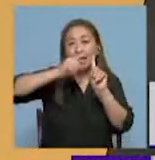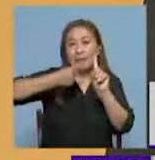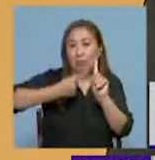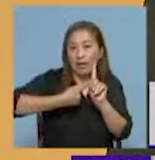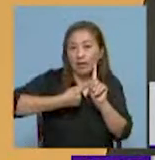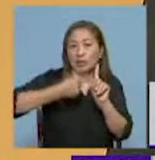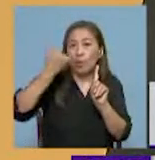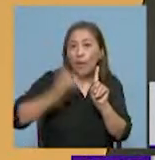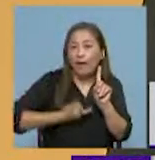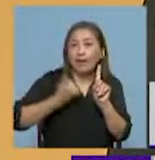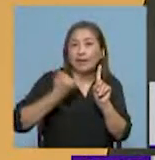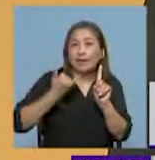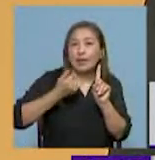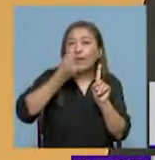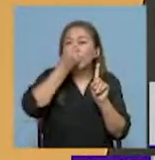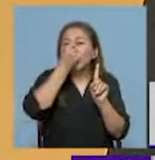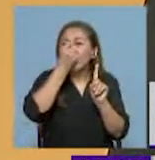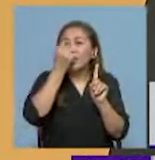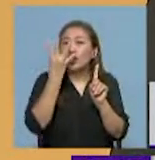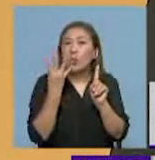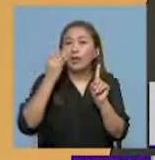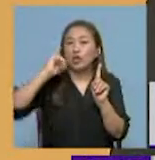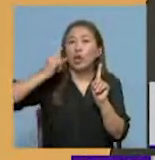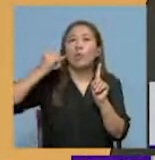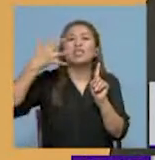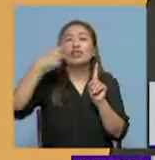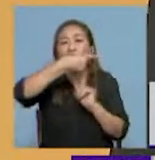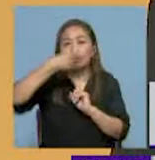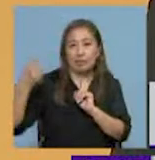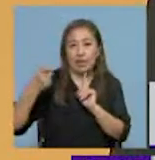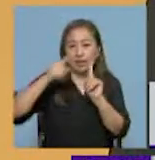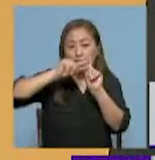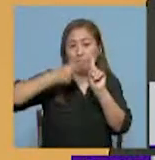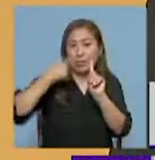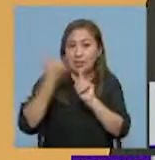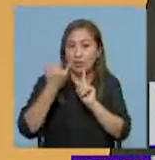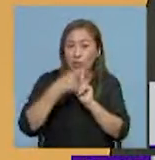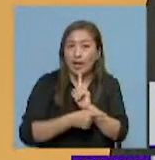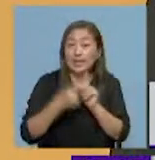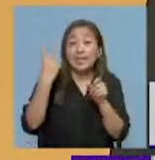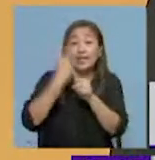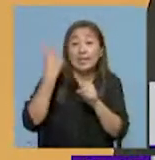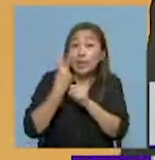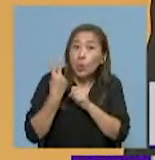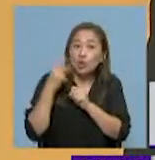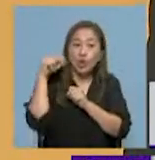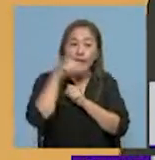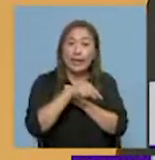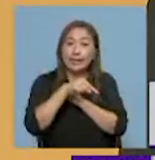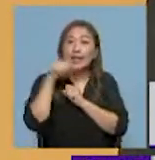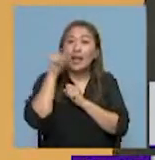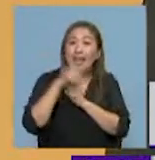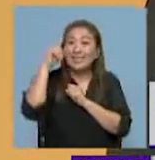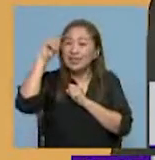edad gestacional de 24.5 semanas lo segundo es que hay un riesgo psicológico puesto por